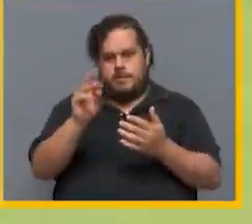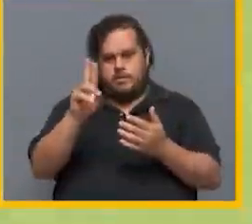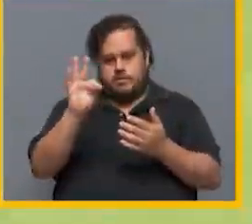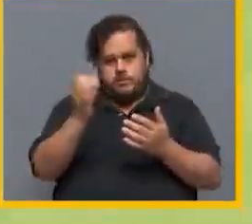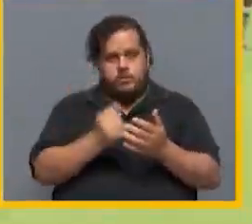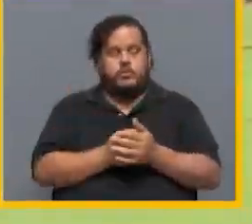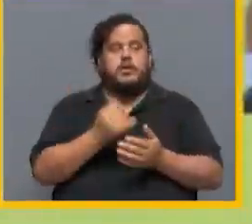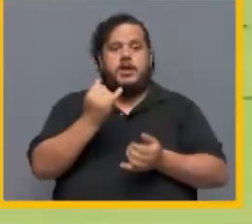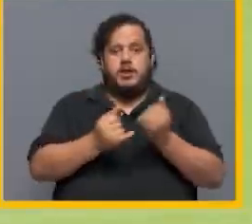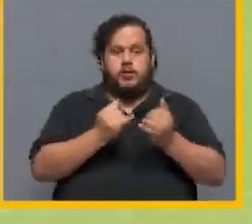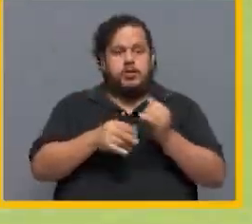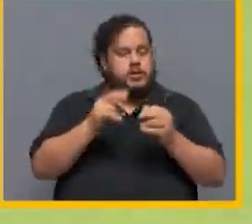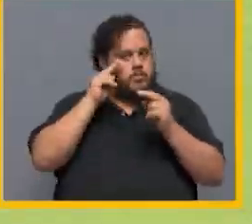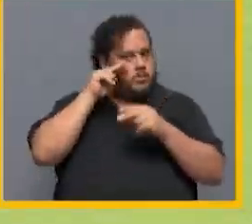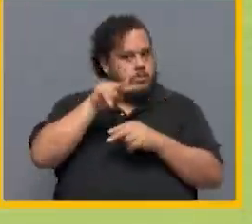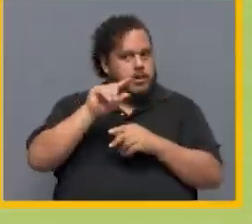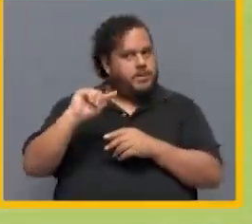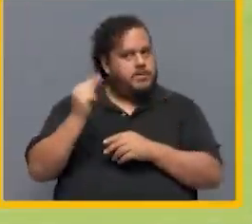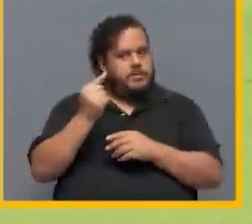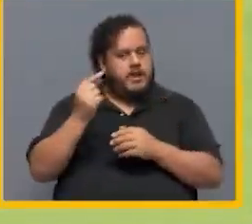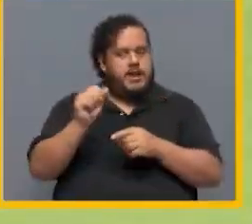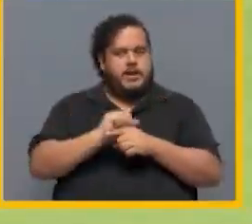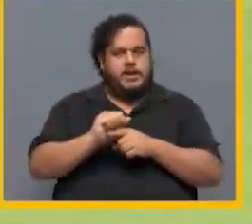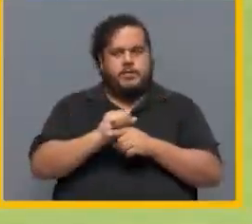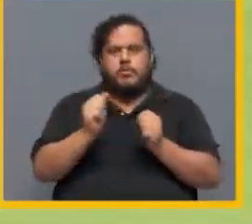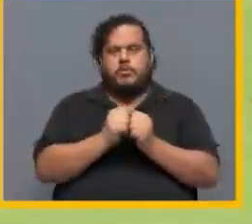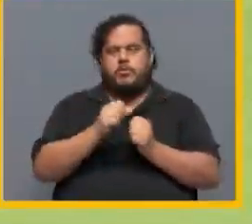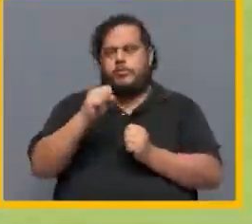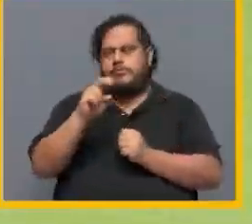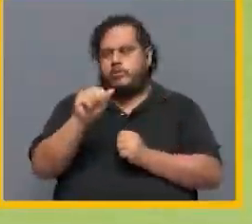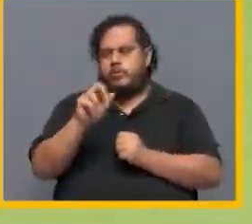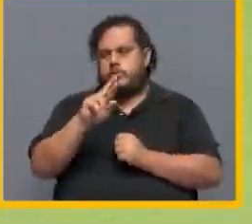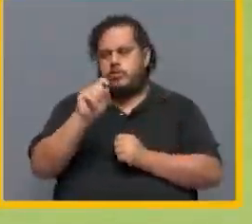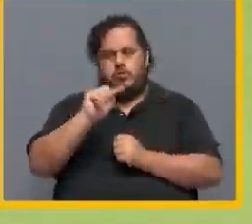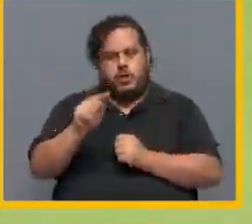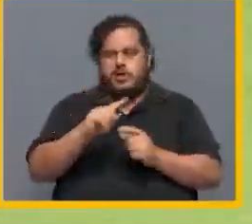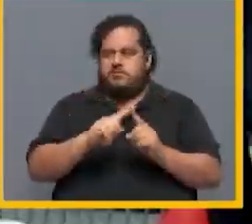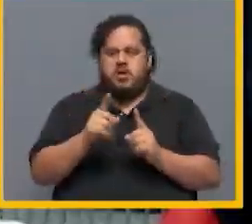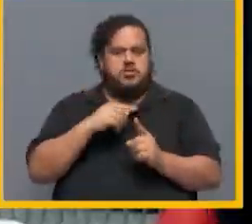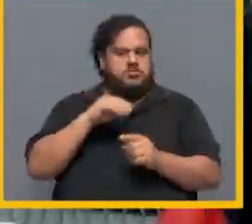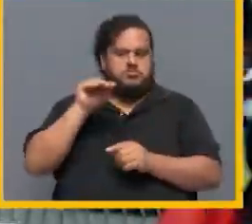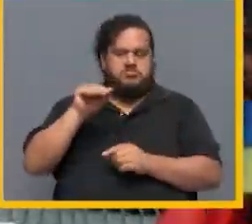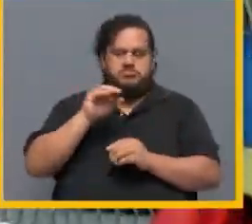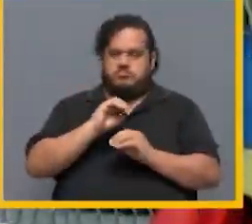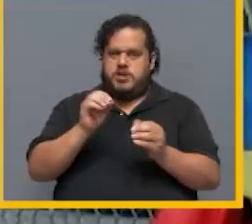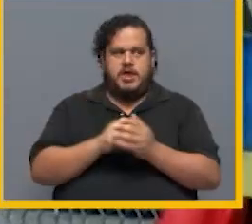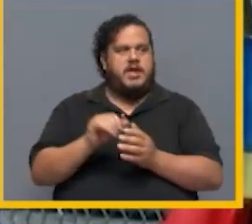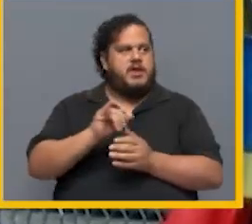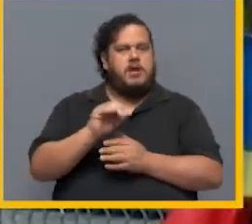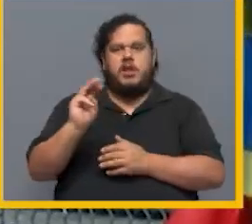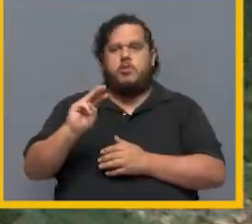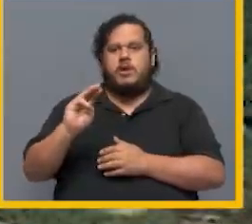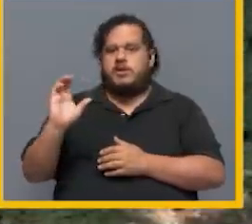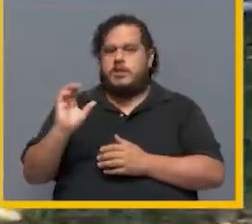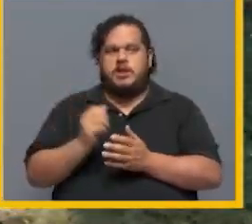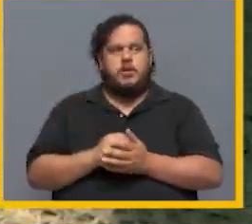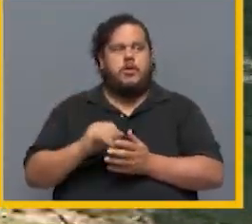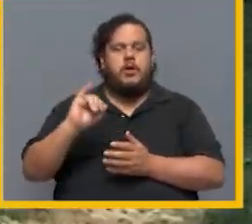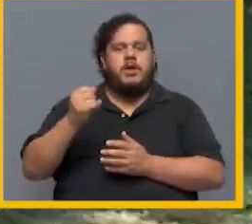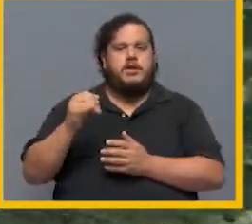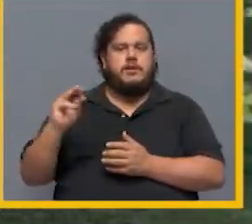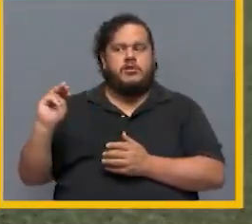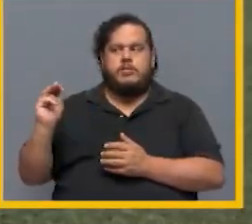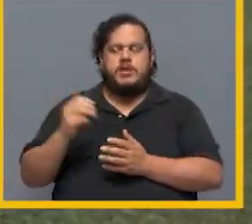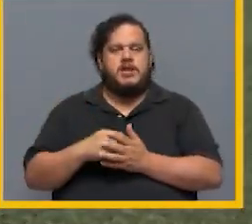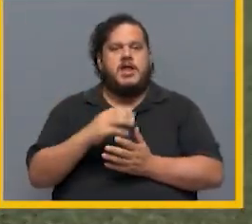paso, observó el primer entrenamiento con Suárez, pero no le han comunicado nada. Misma historia con Walter Centeno, Gilberto